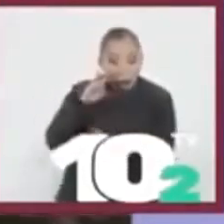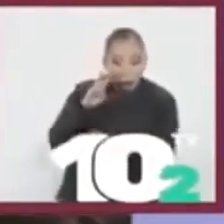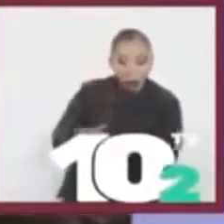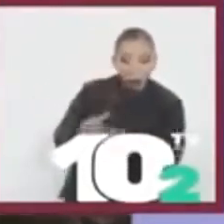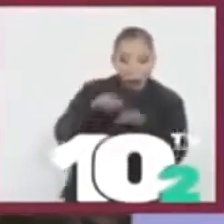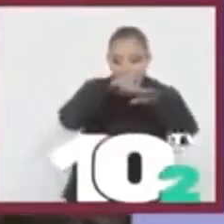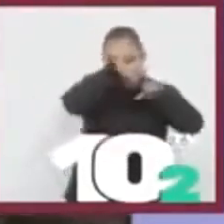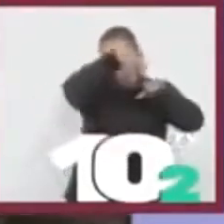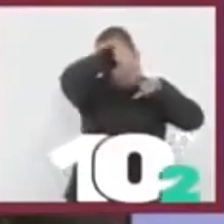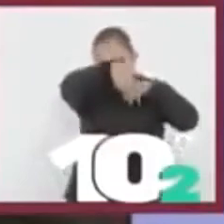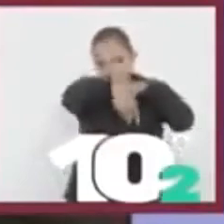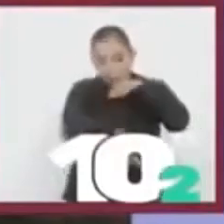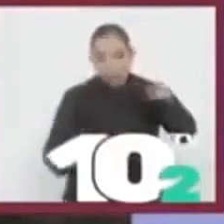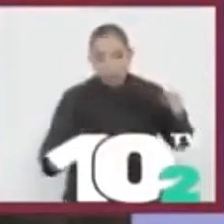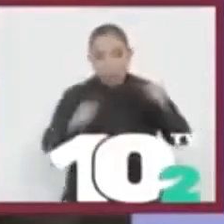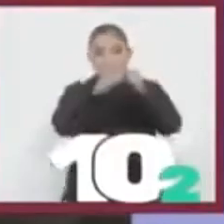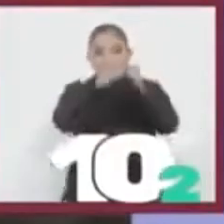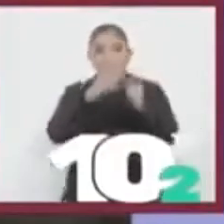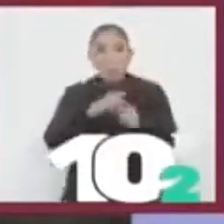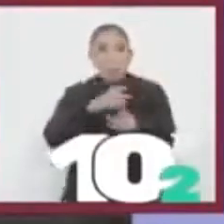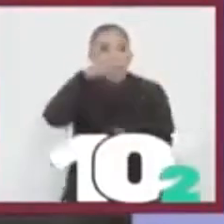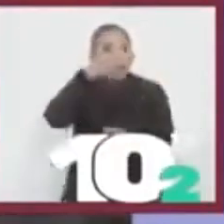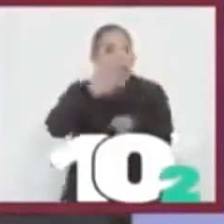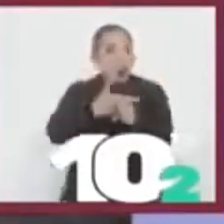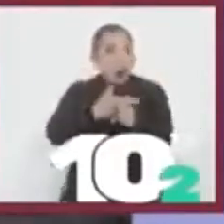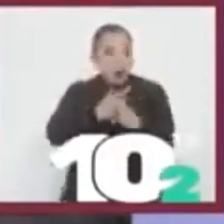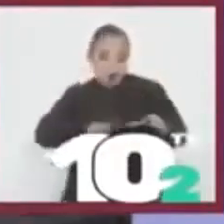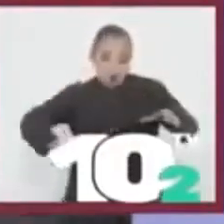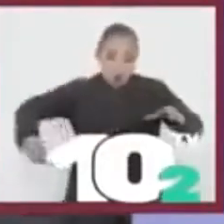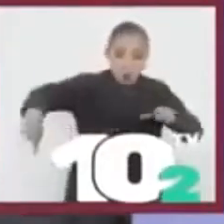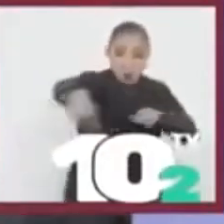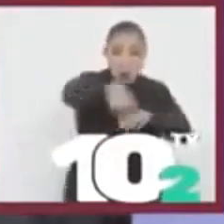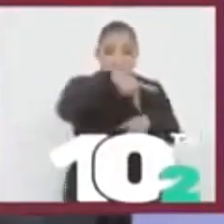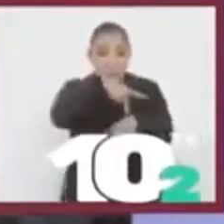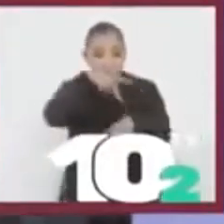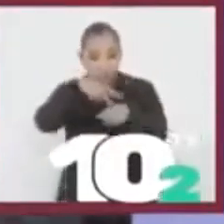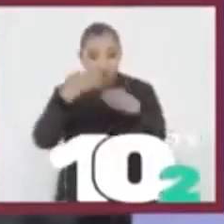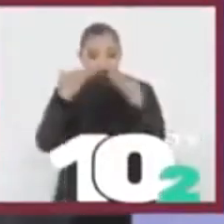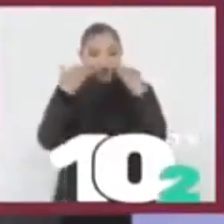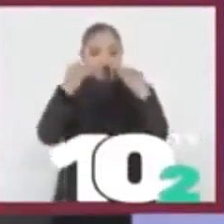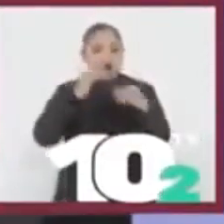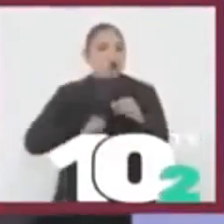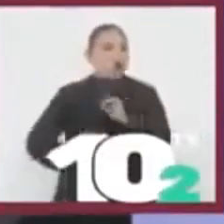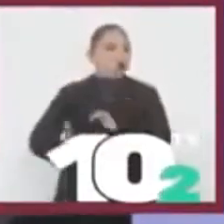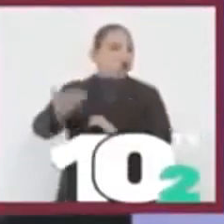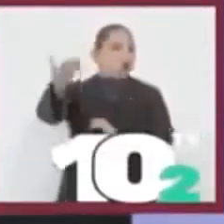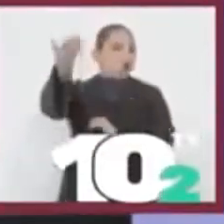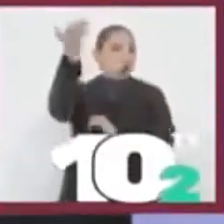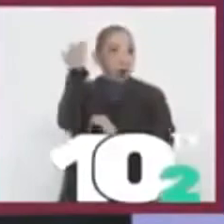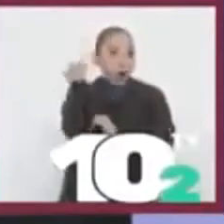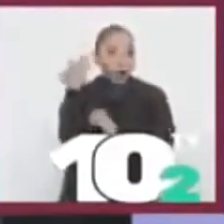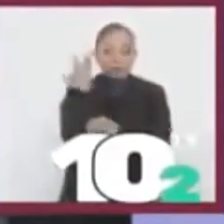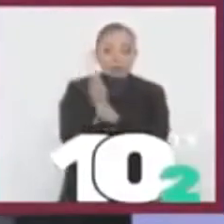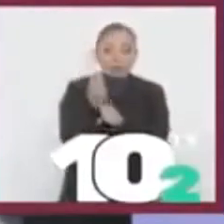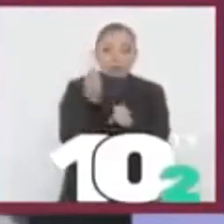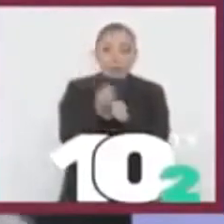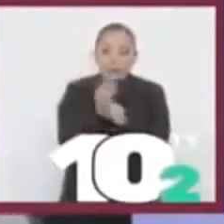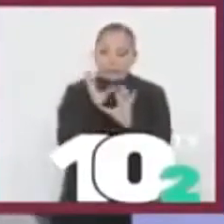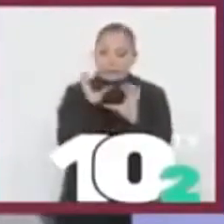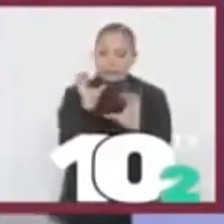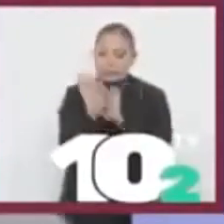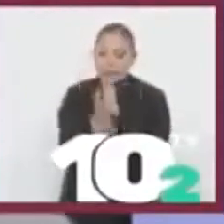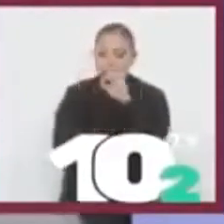México, al pie de la escalinata del Templo Mayor? Esta monumental escultura, testimonio de nuestros antepasados, fue